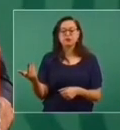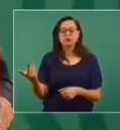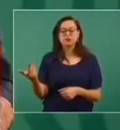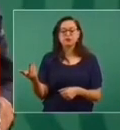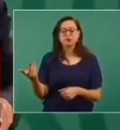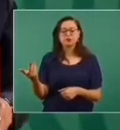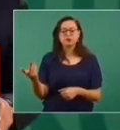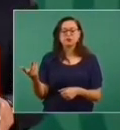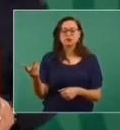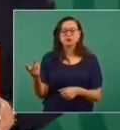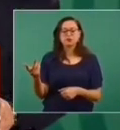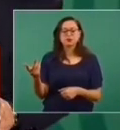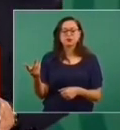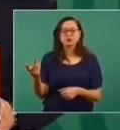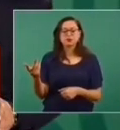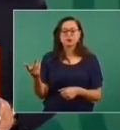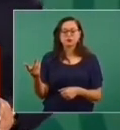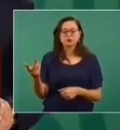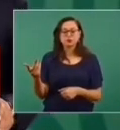el gobernador